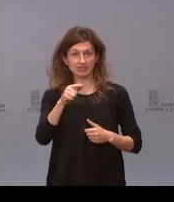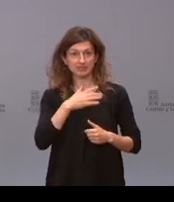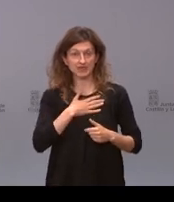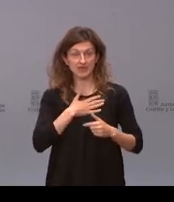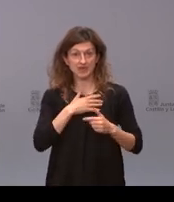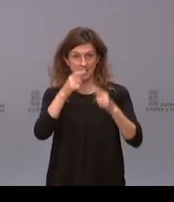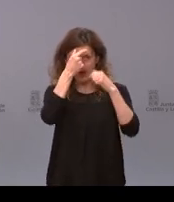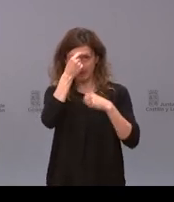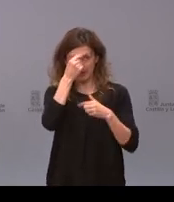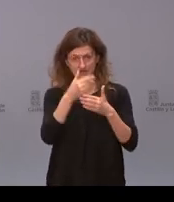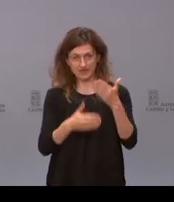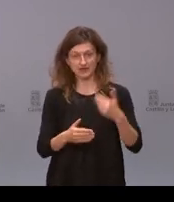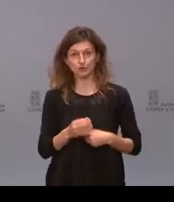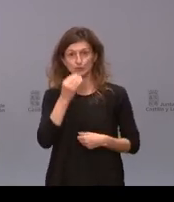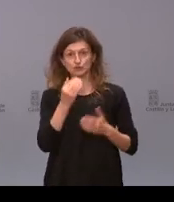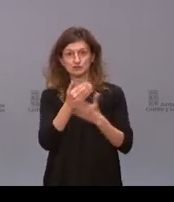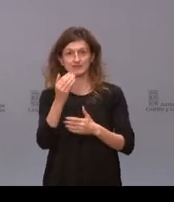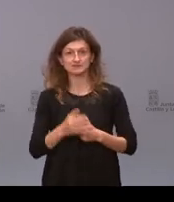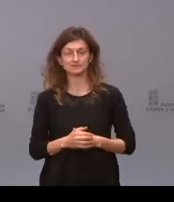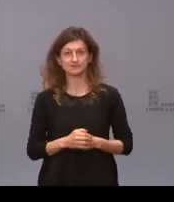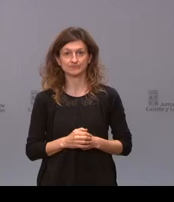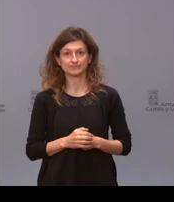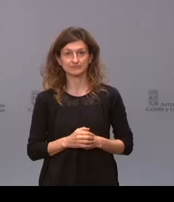diario de ávila buenos días